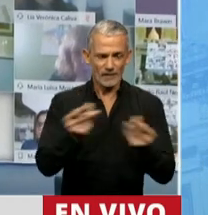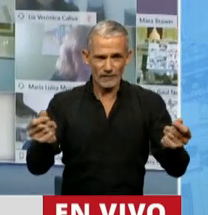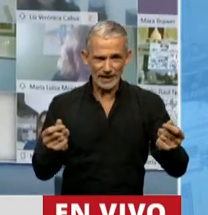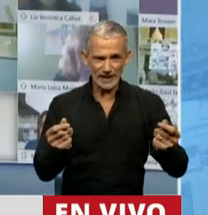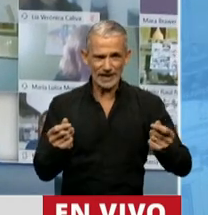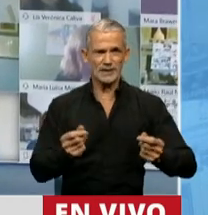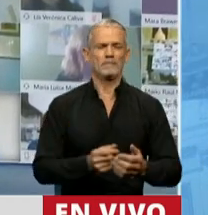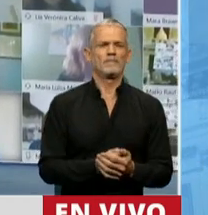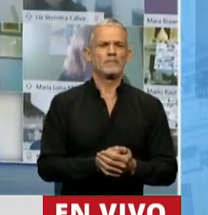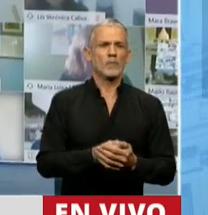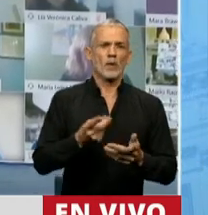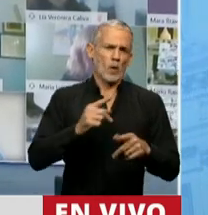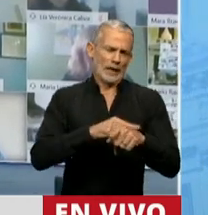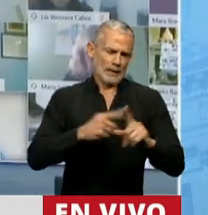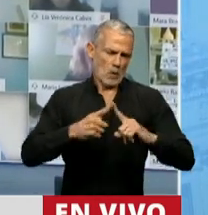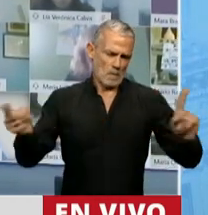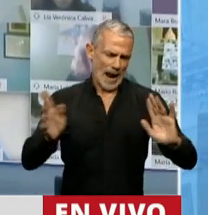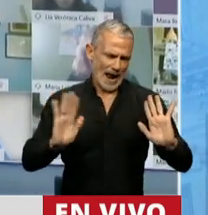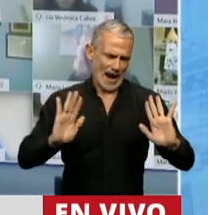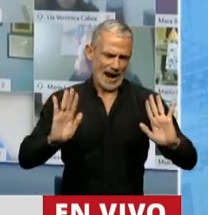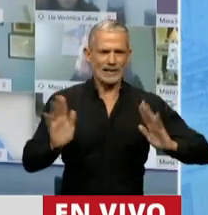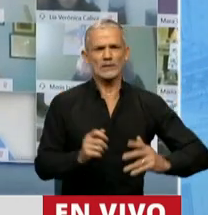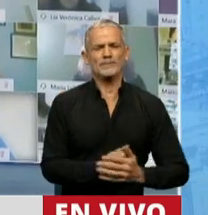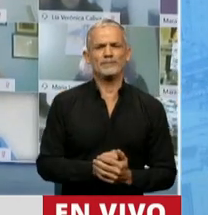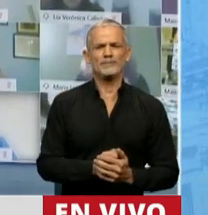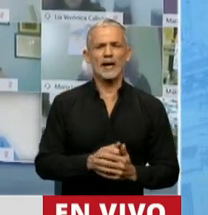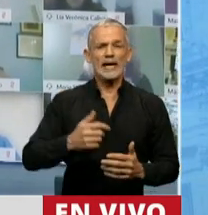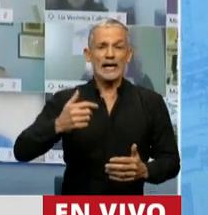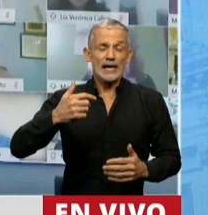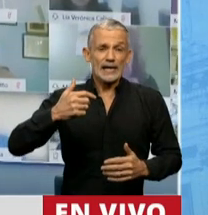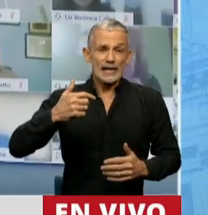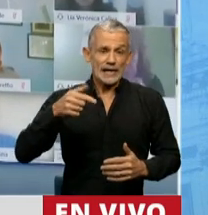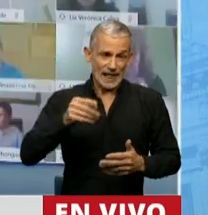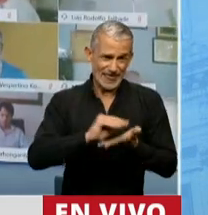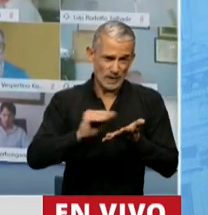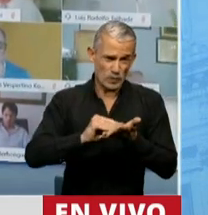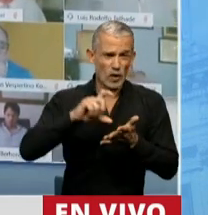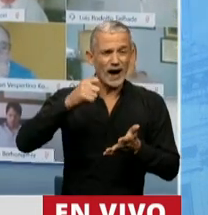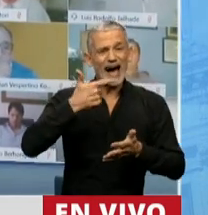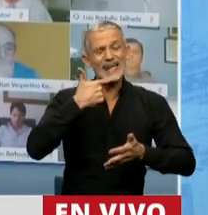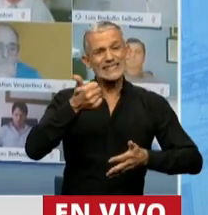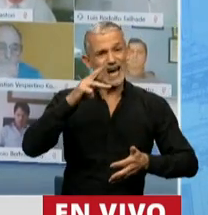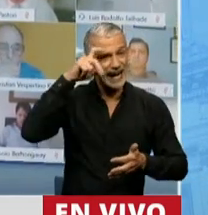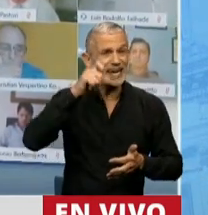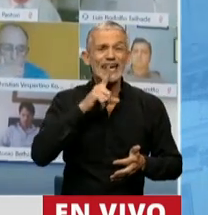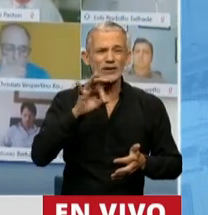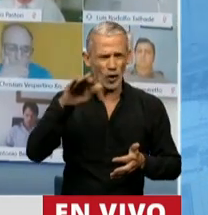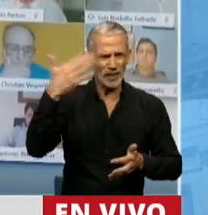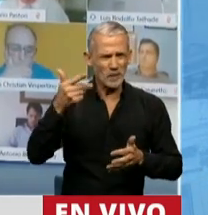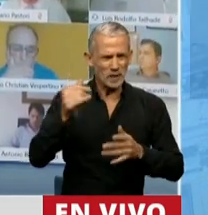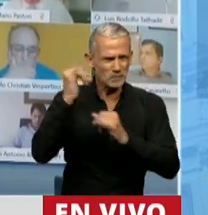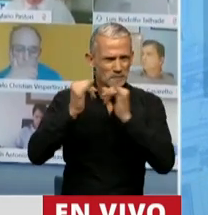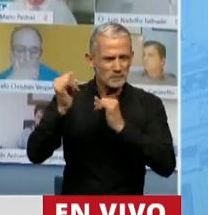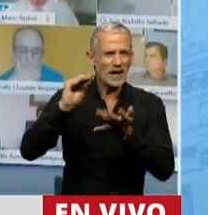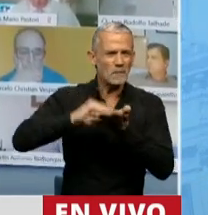no abusar del tiempo, el diputado Casareto tomará luego otros